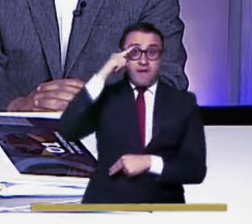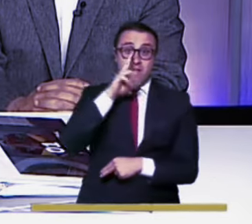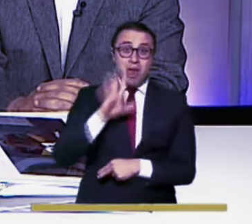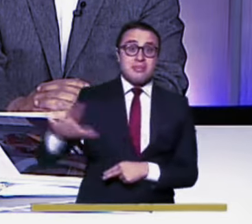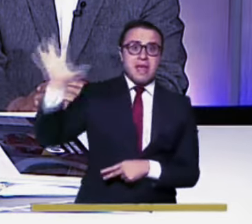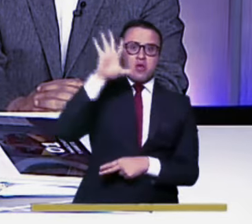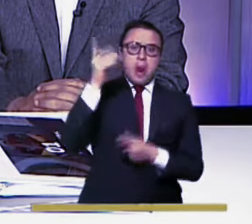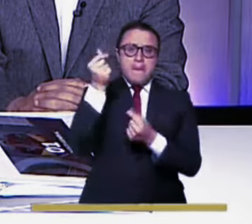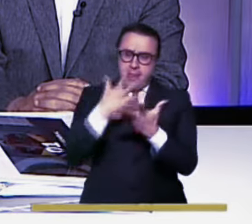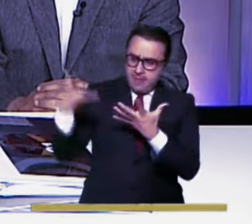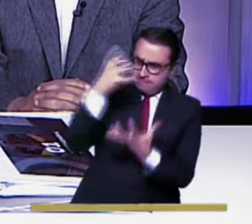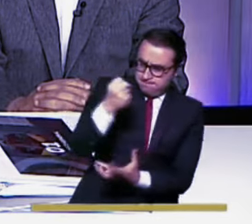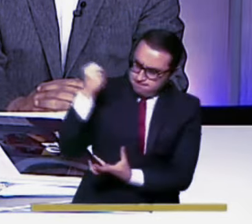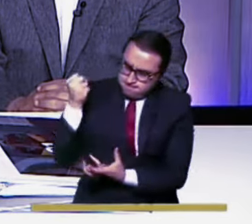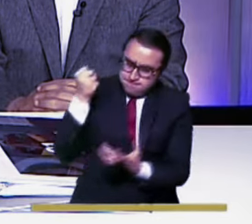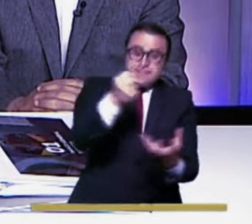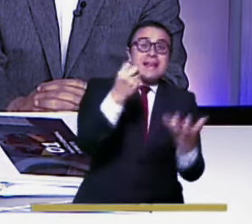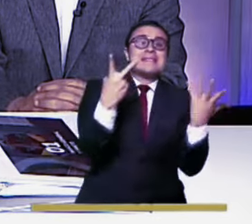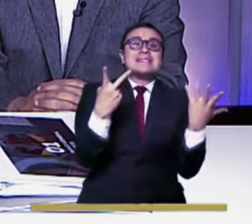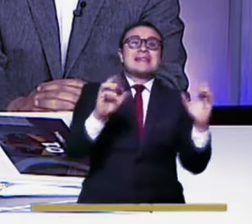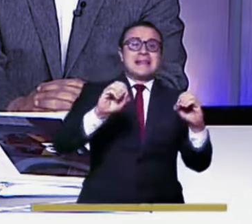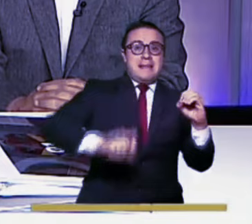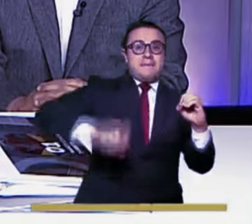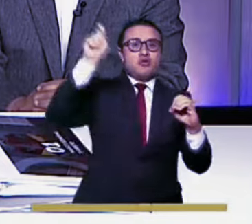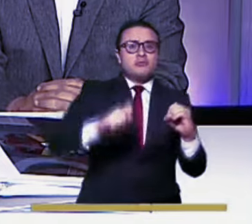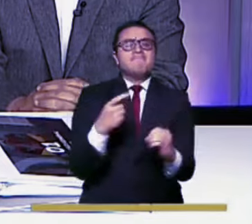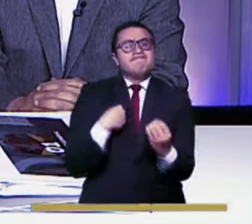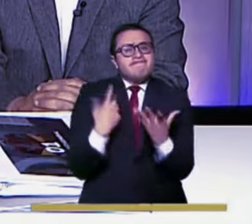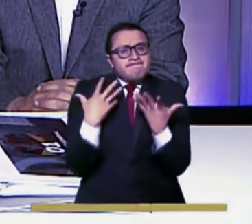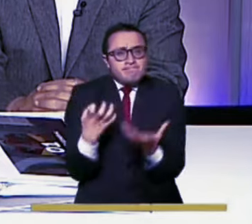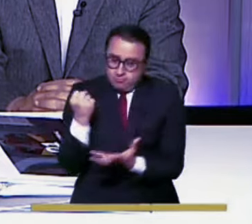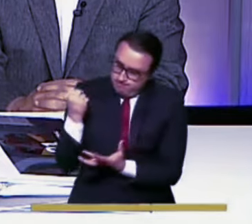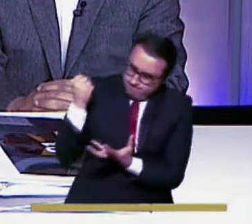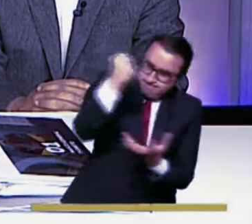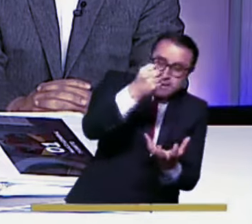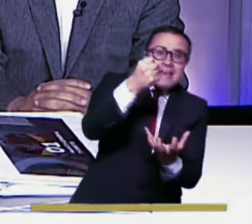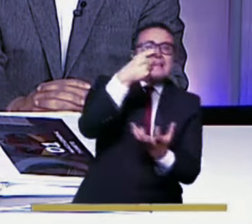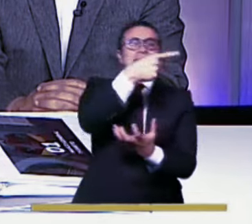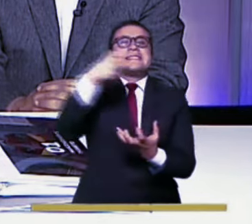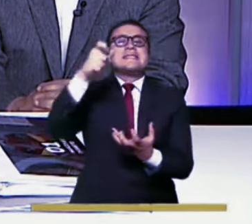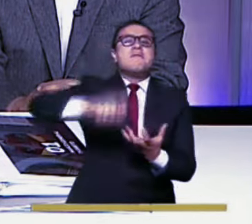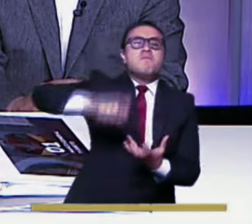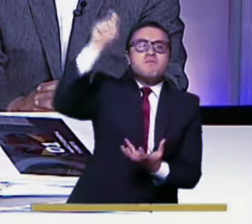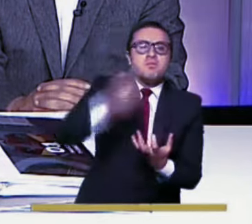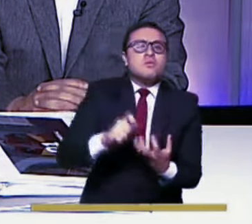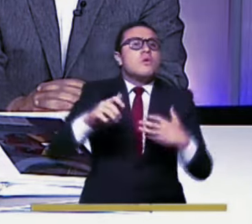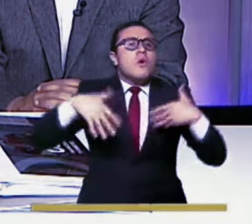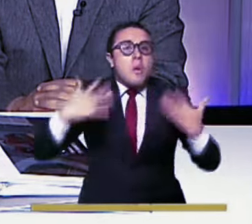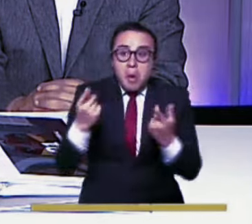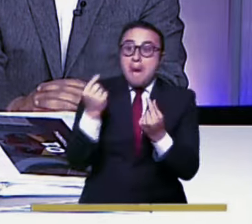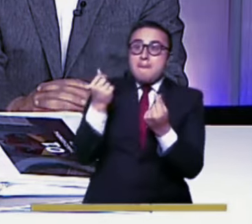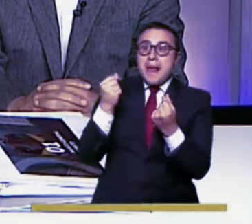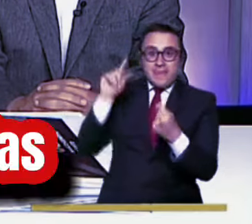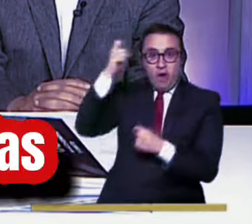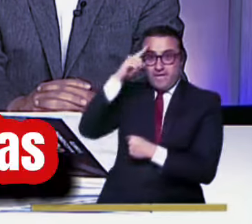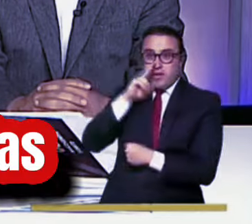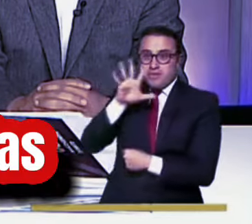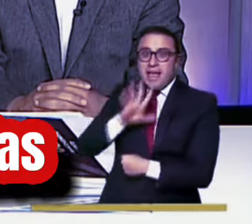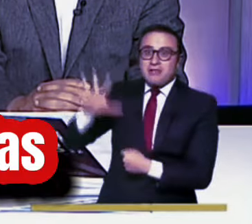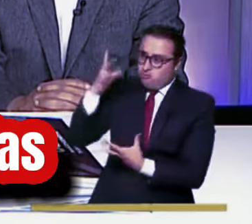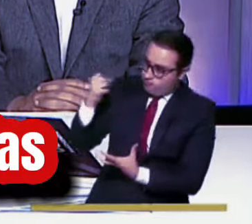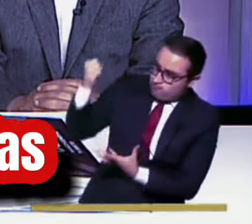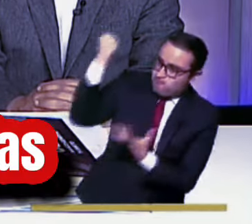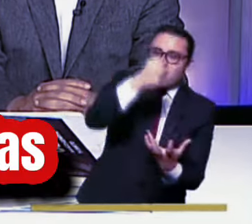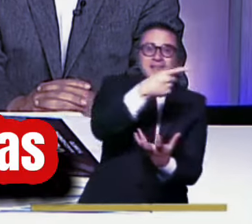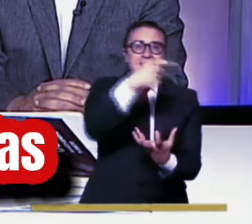un 70%. Yo quisiera un 100% con los recursos del presupuesto nacional, es